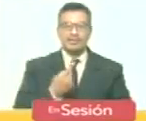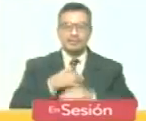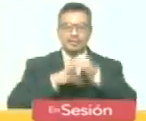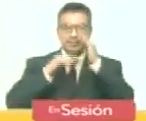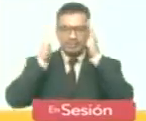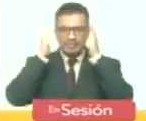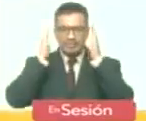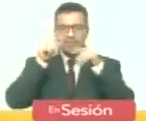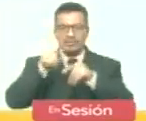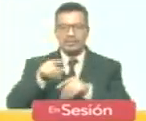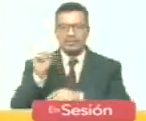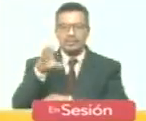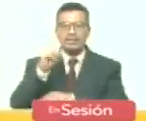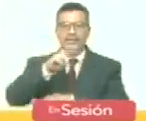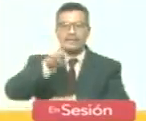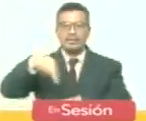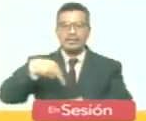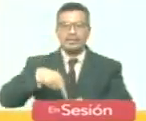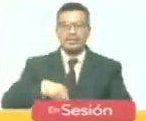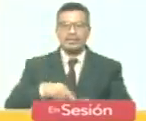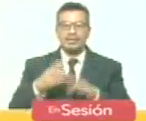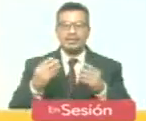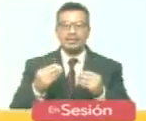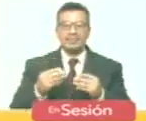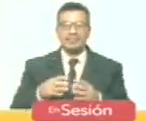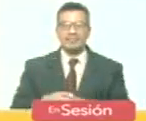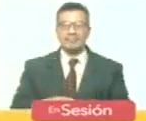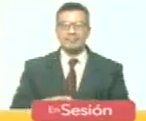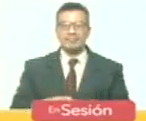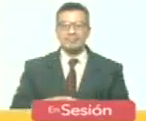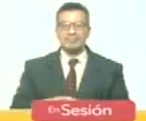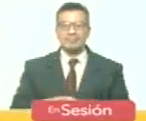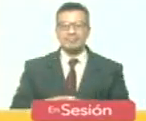desde esta Asamblea Nacional con mucha fuerza, con mucho rigor.